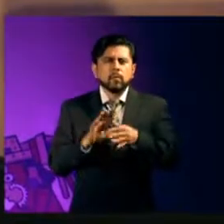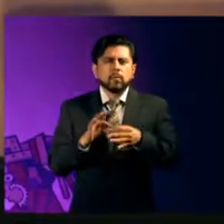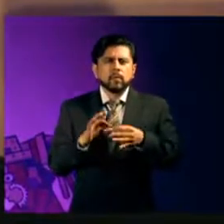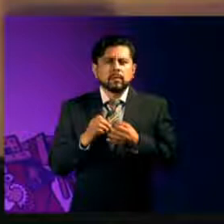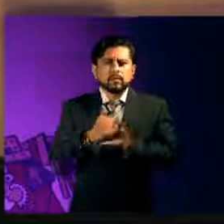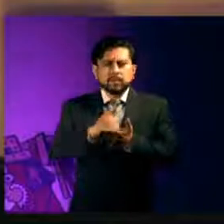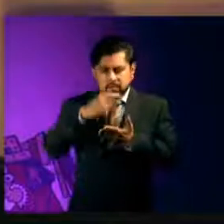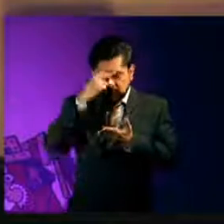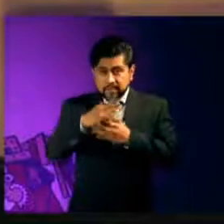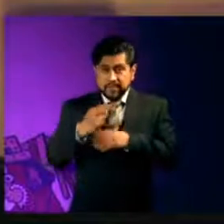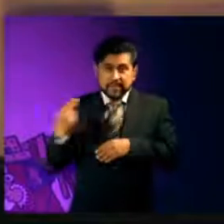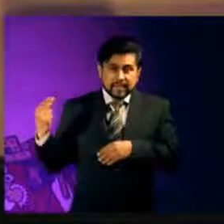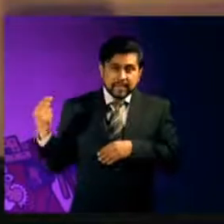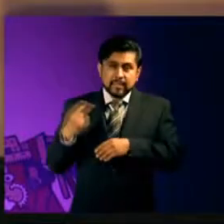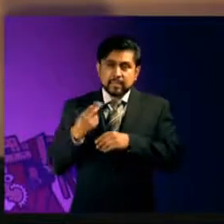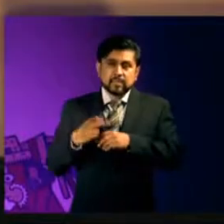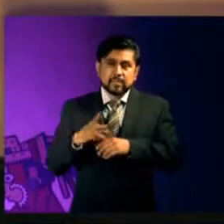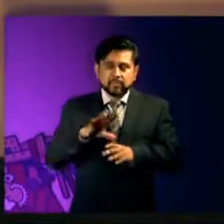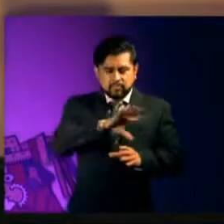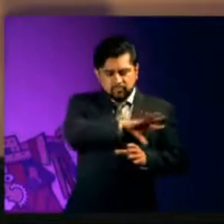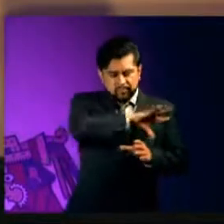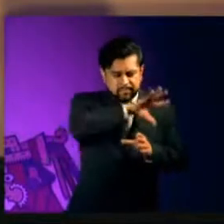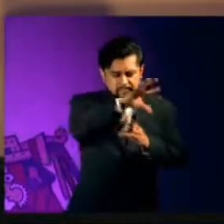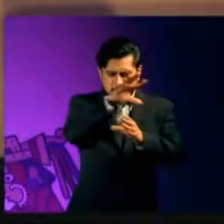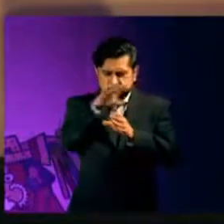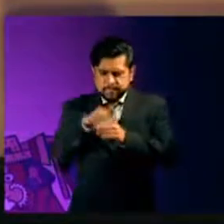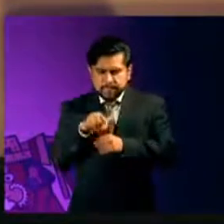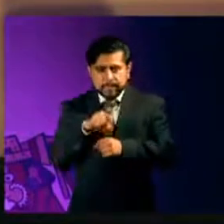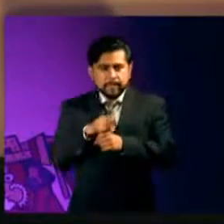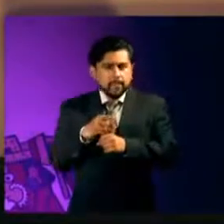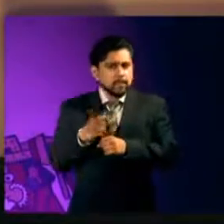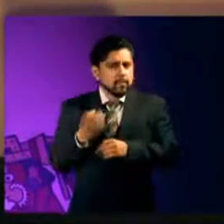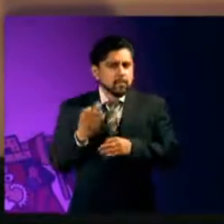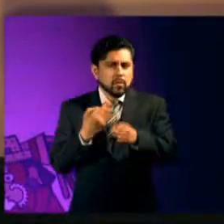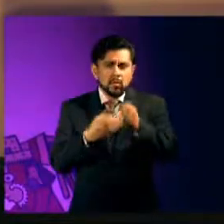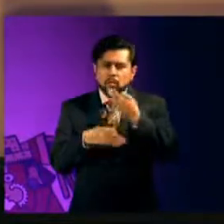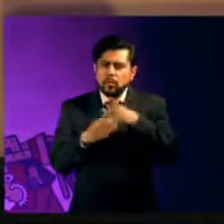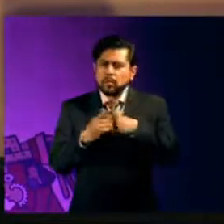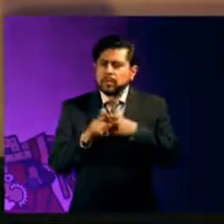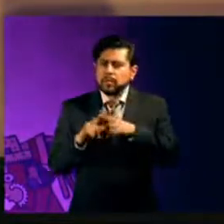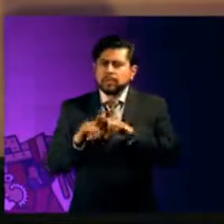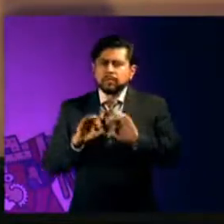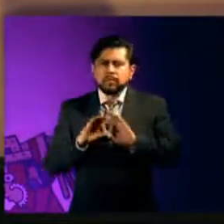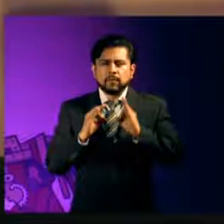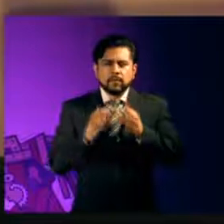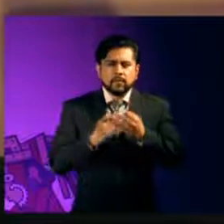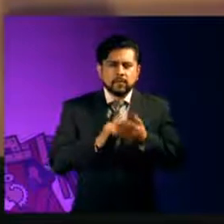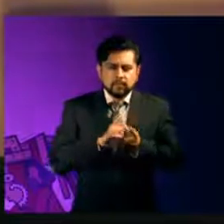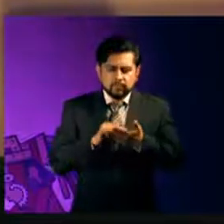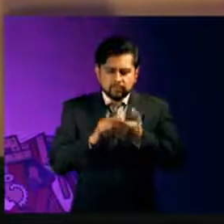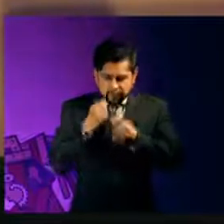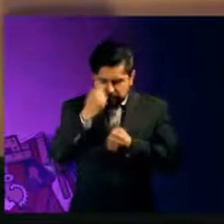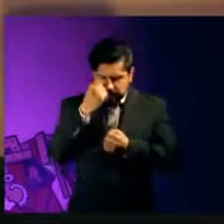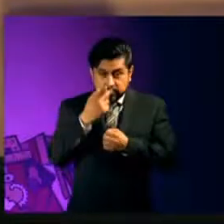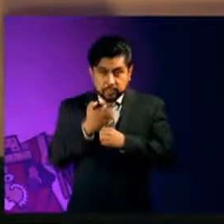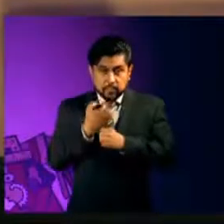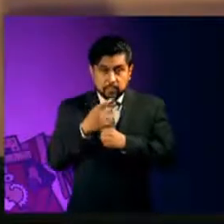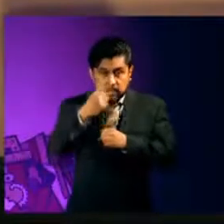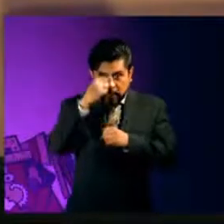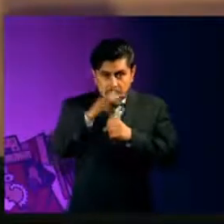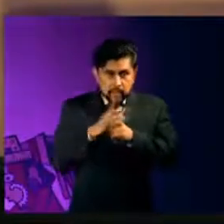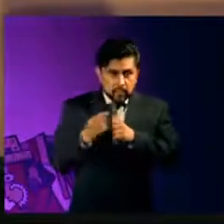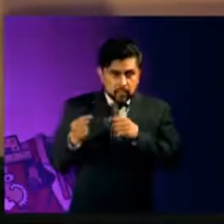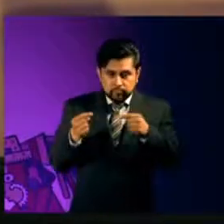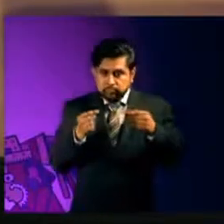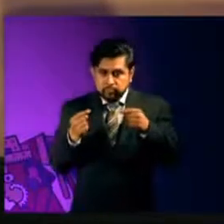esta si no metes absolutamente todos los géneros en juego y los pones uno contra el otro para tratar de